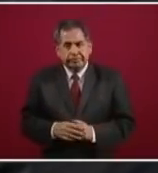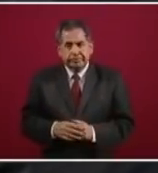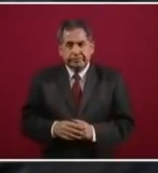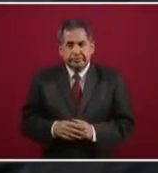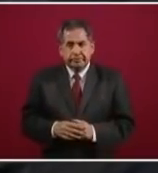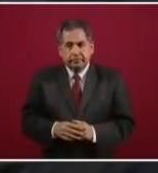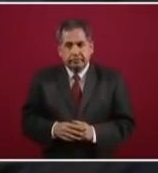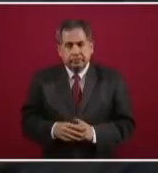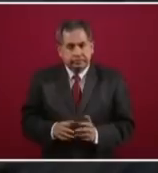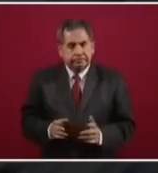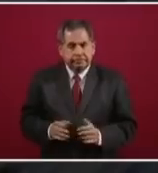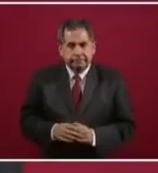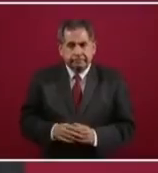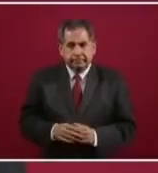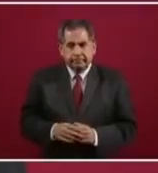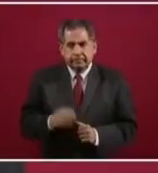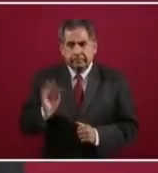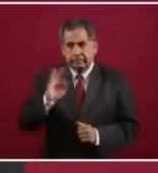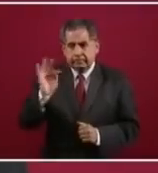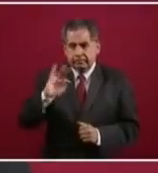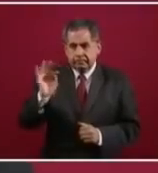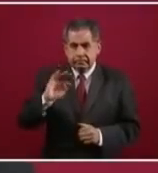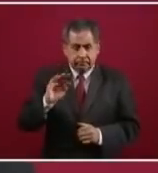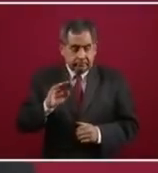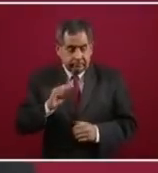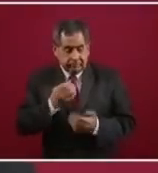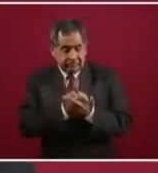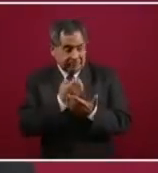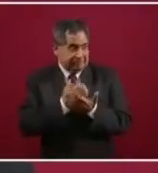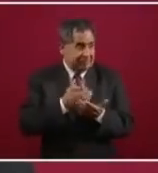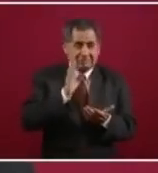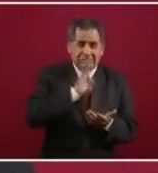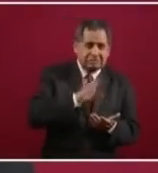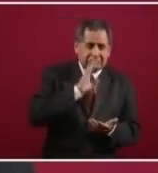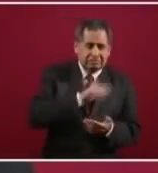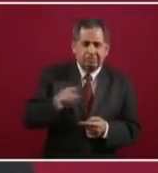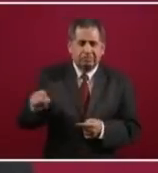Si estuviese mal la economía,